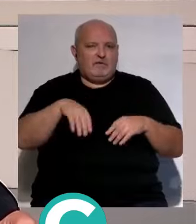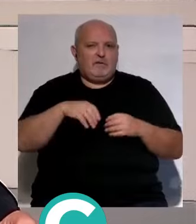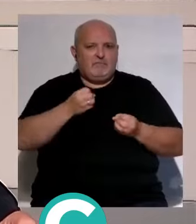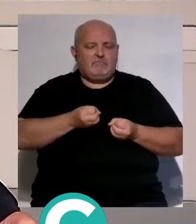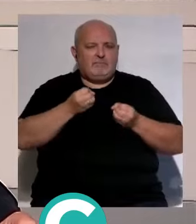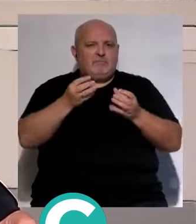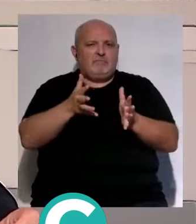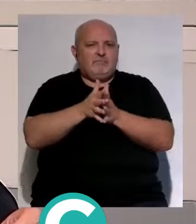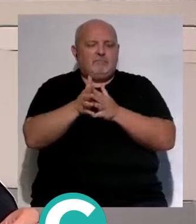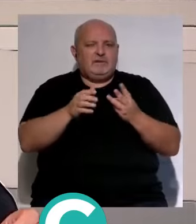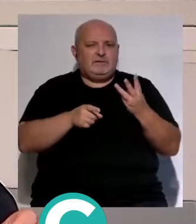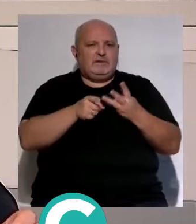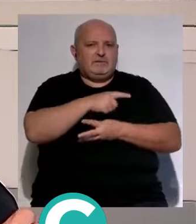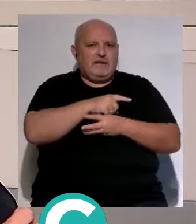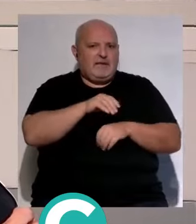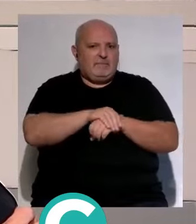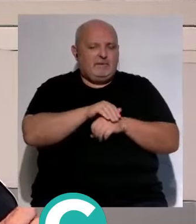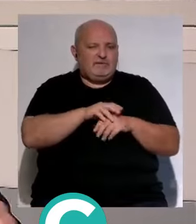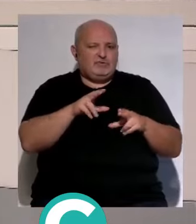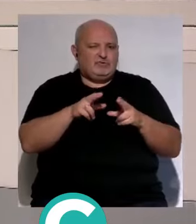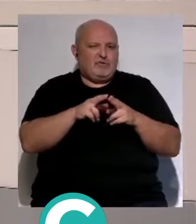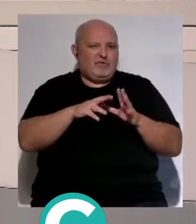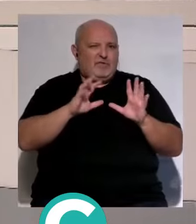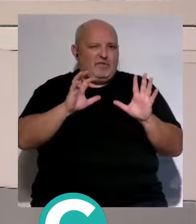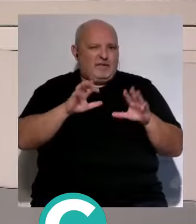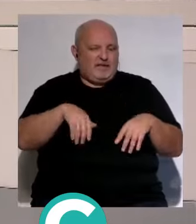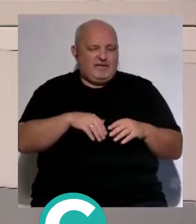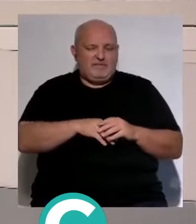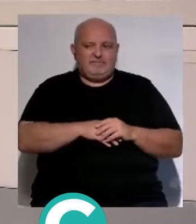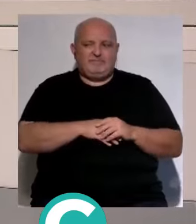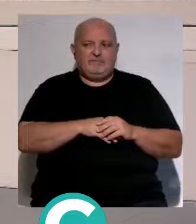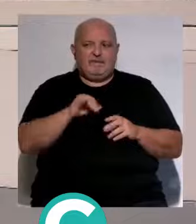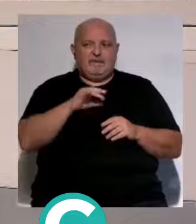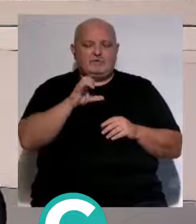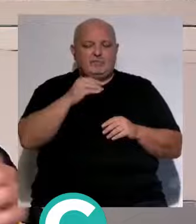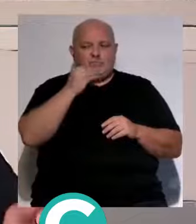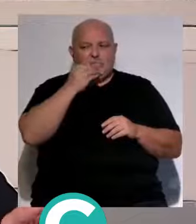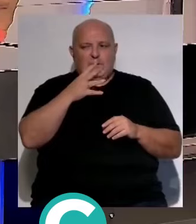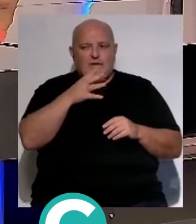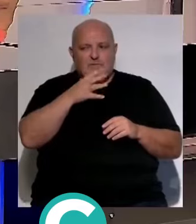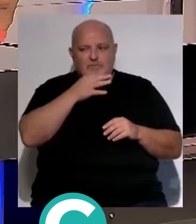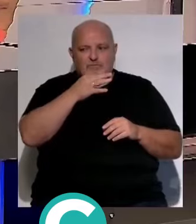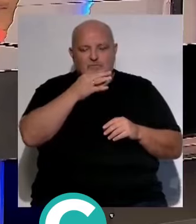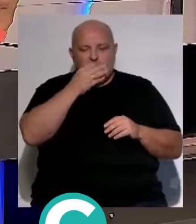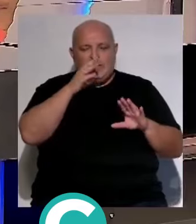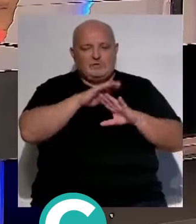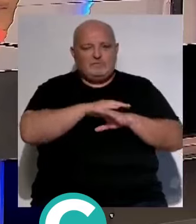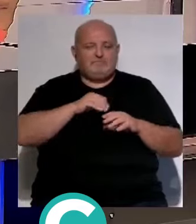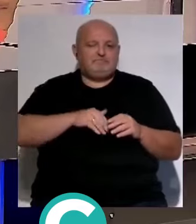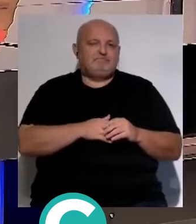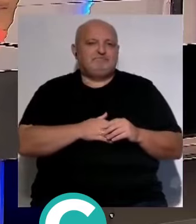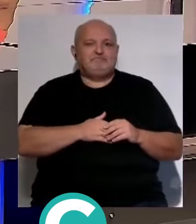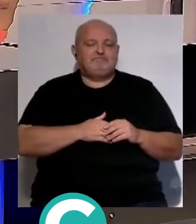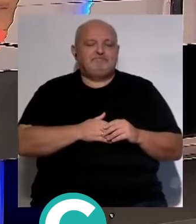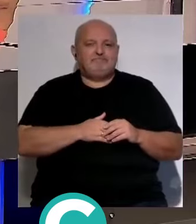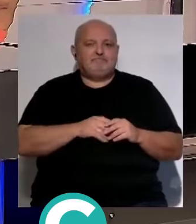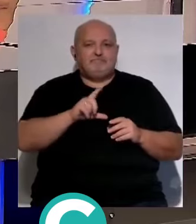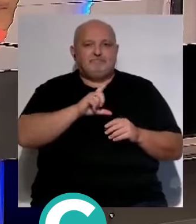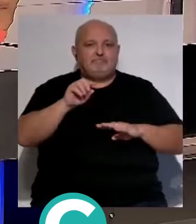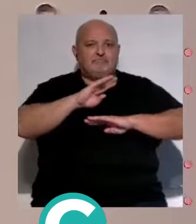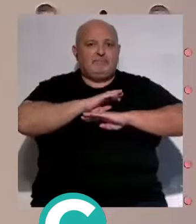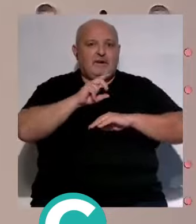a comentar con tres buenos amigos y abonados de la entidad. Jesús Suero, muy buenas. Hola, ¿qué tal? Buenas noches. Pues se marcha